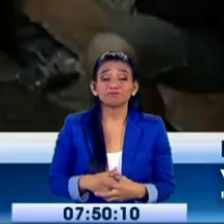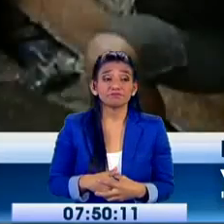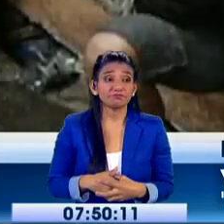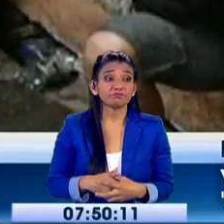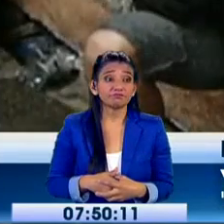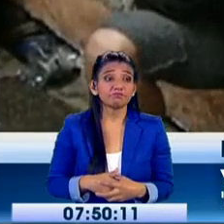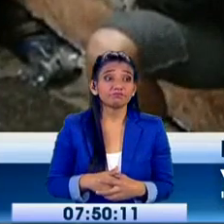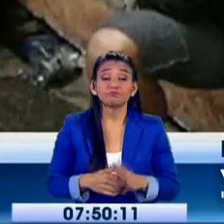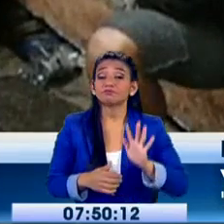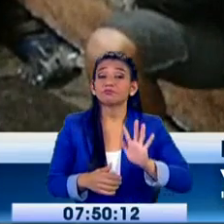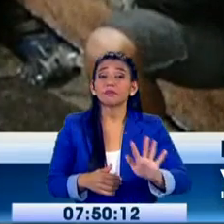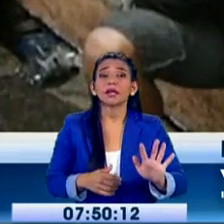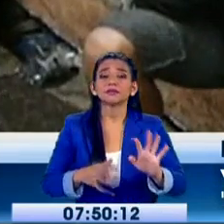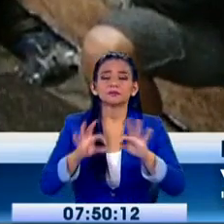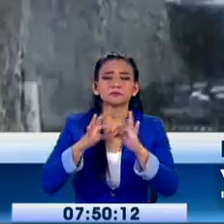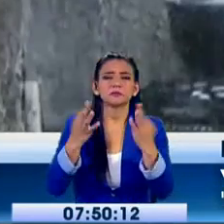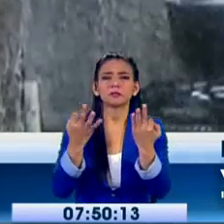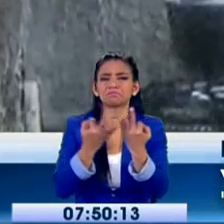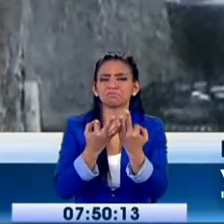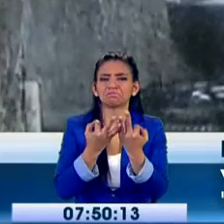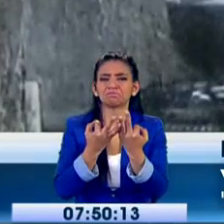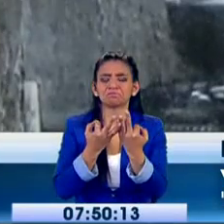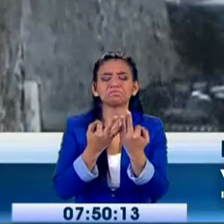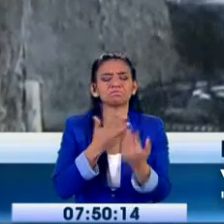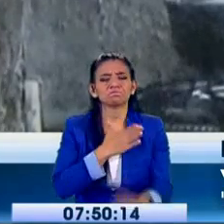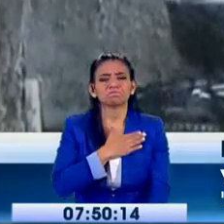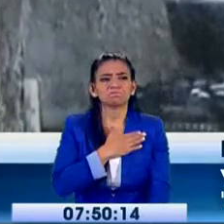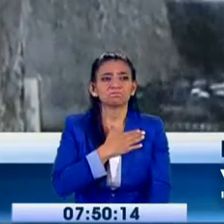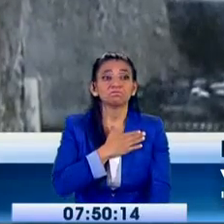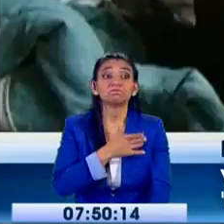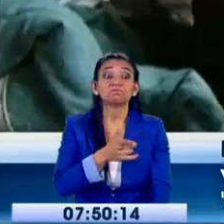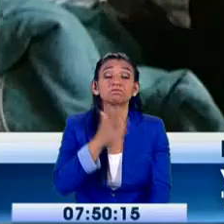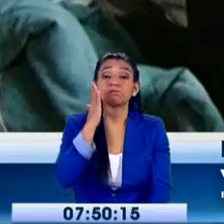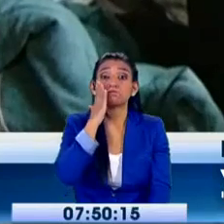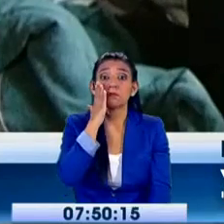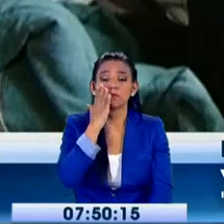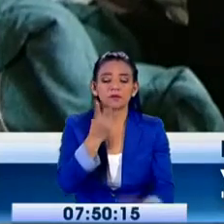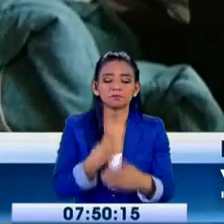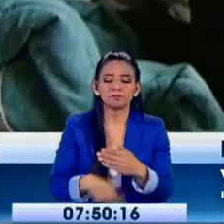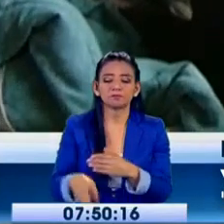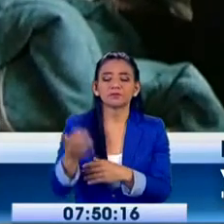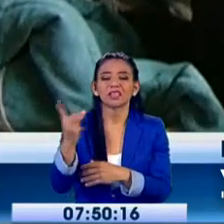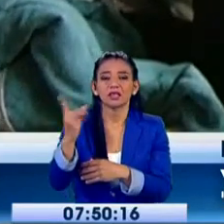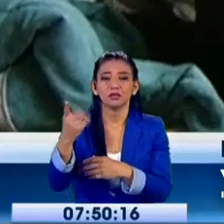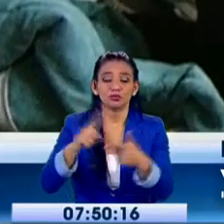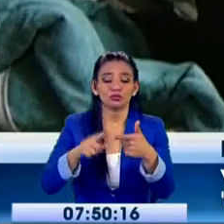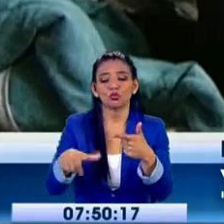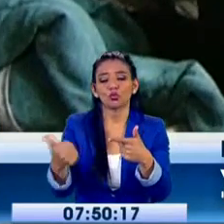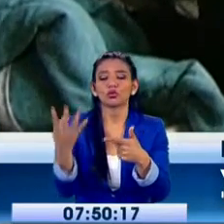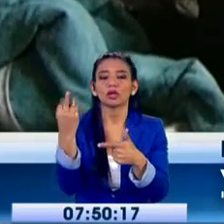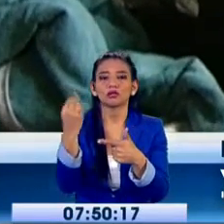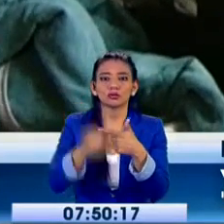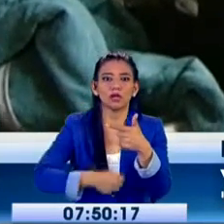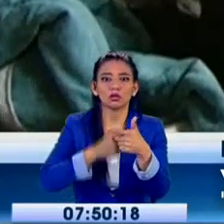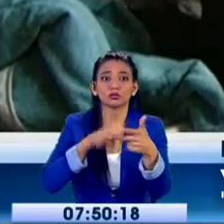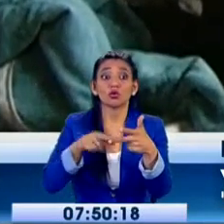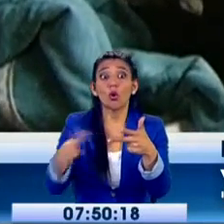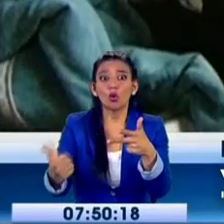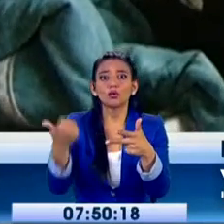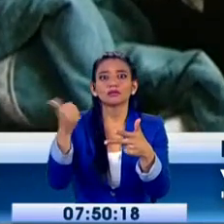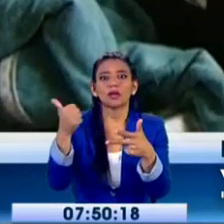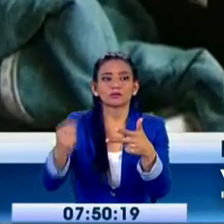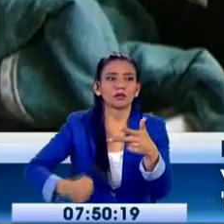Dramática es la situación que vive esta familia. Sonia tiene una hija de 18, uno de 14 y el más pequeño de 10